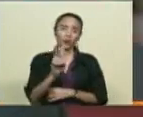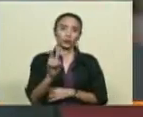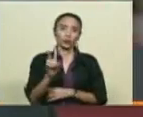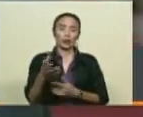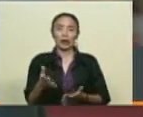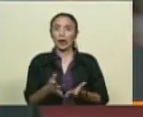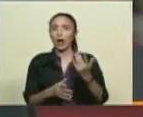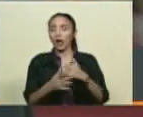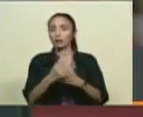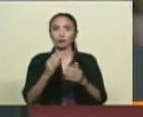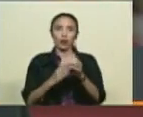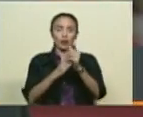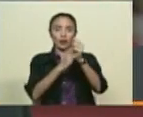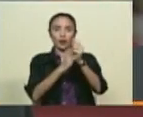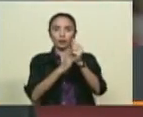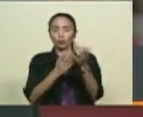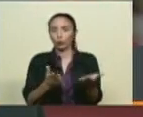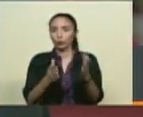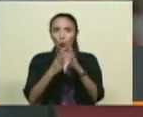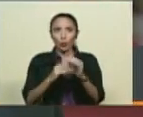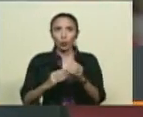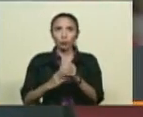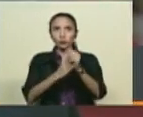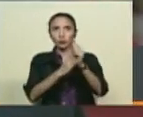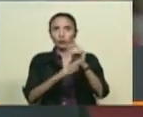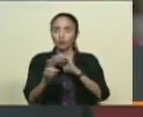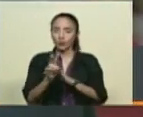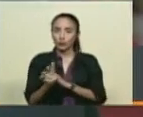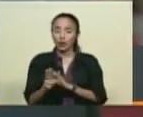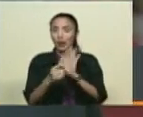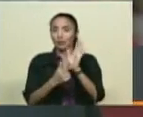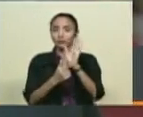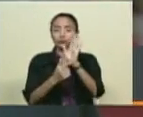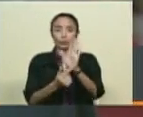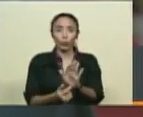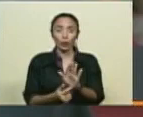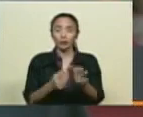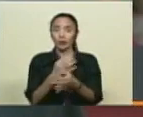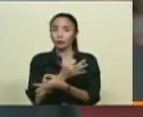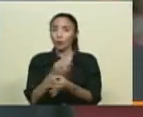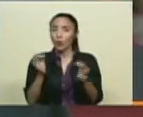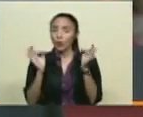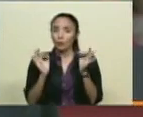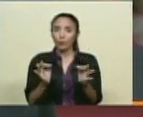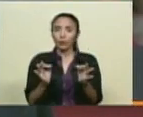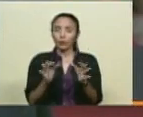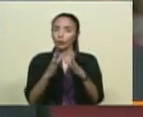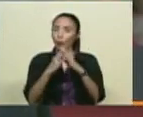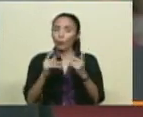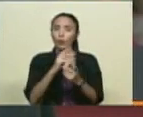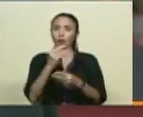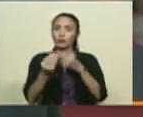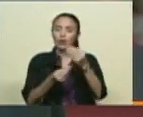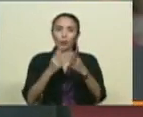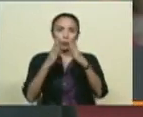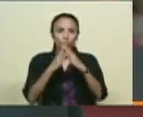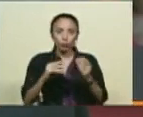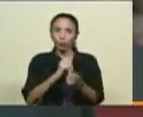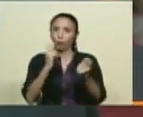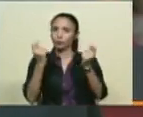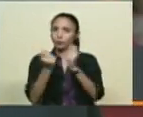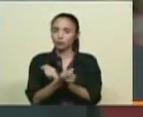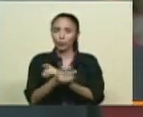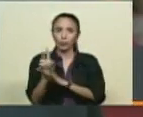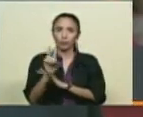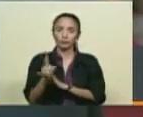su sabio liderazgo, ha desempeñado un papel clave para que esto se transformara en realidad. Therefore, we